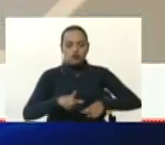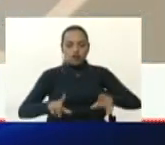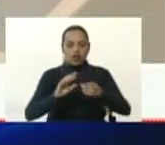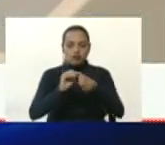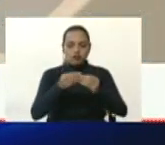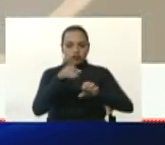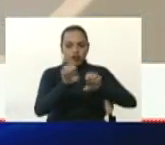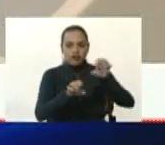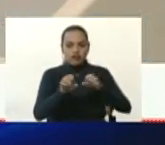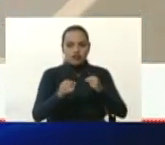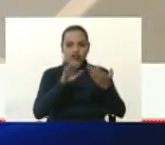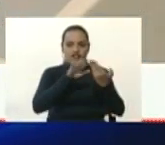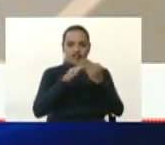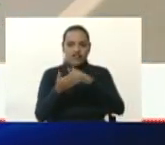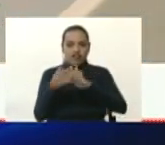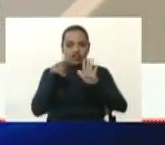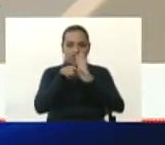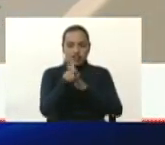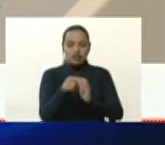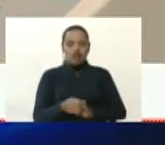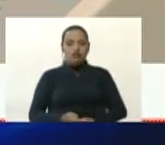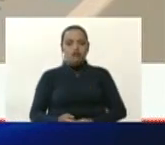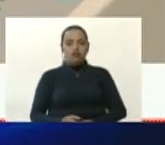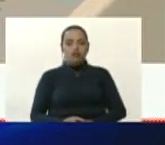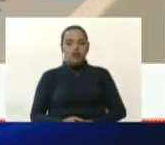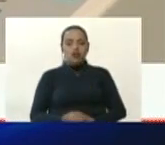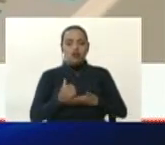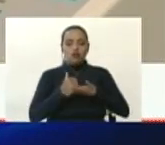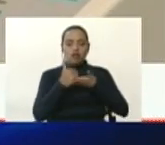ahora, con la ayuda